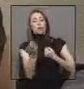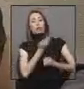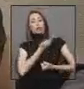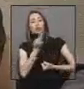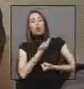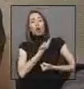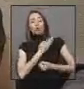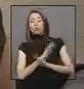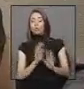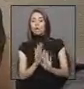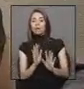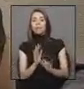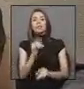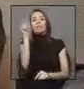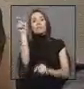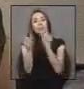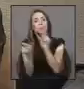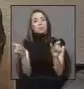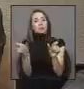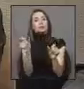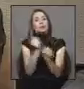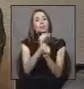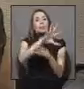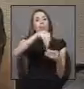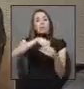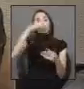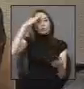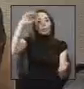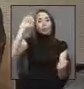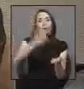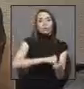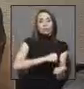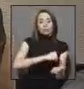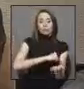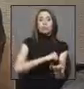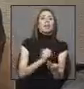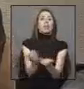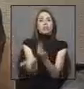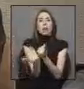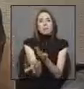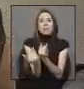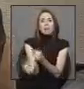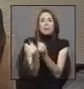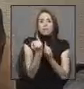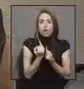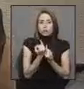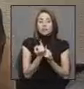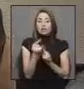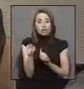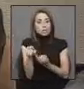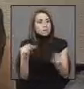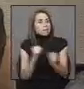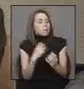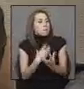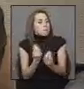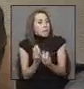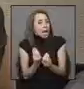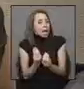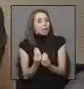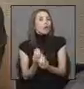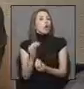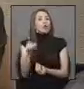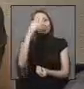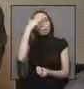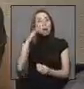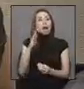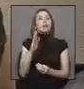atroces en manos de agentes de la dictadura, quienes con la finalidad de obtener información e infundir miedo o purgar la